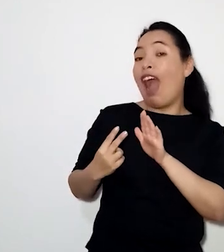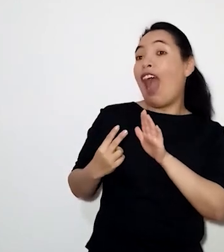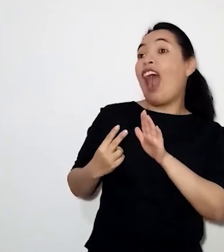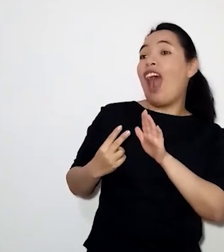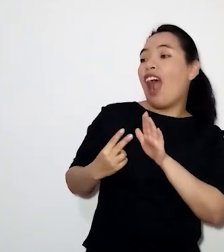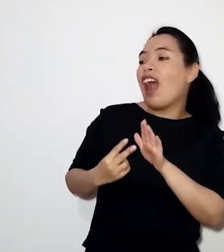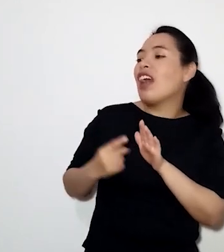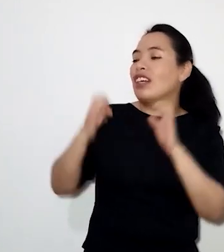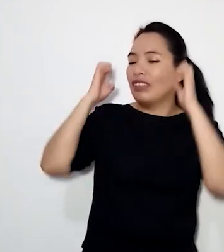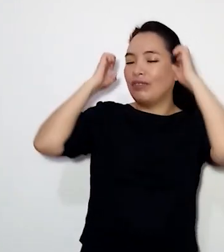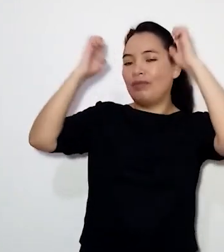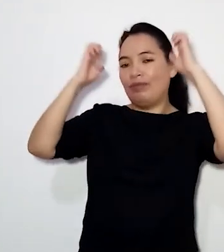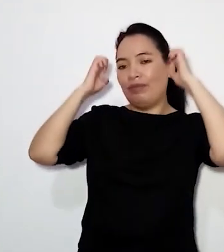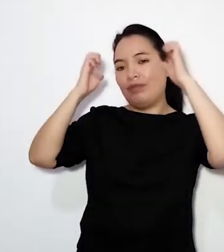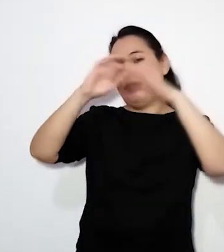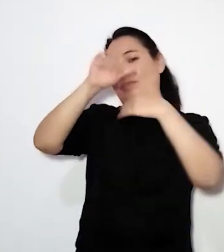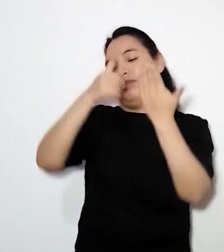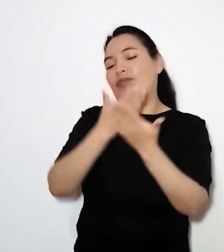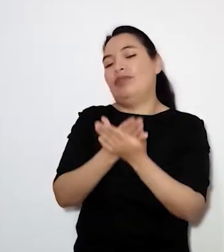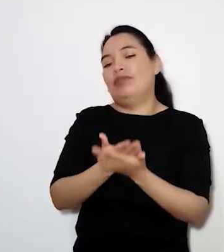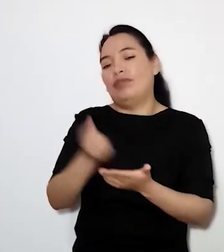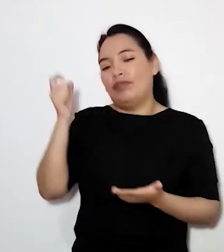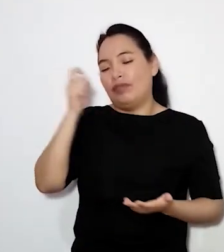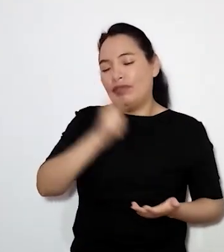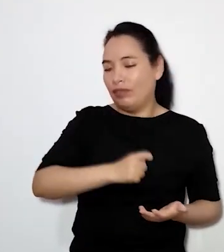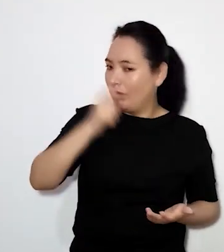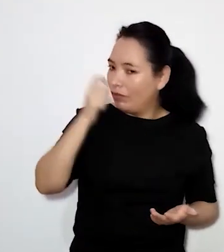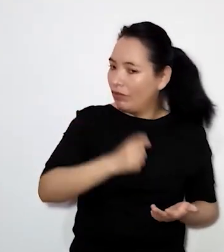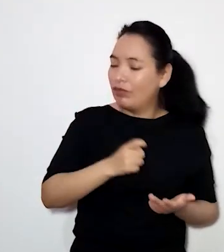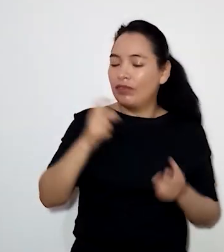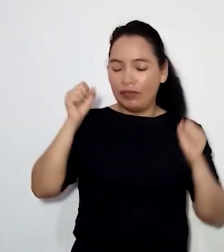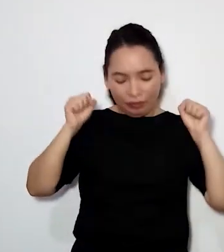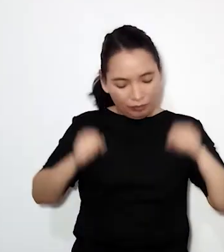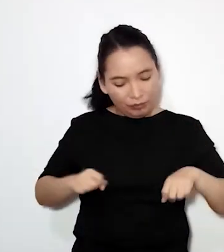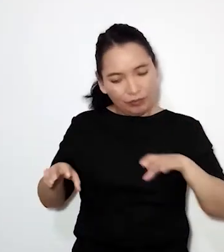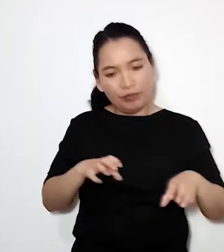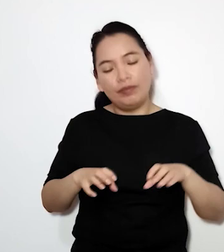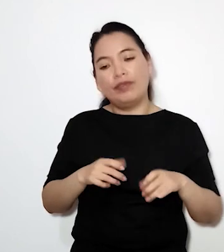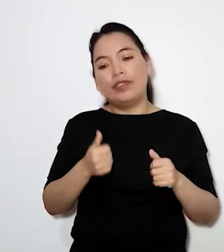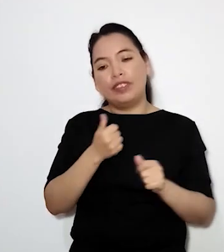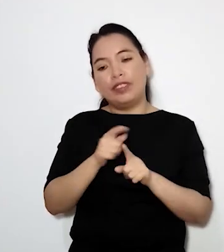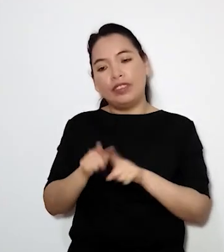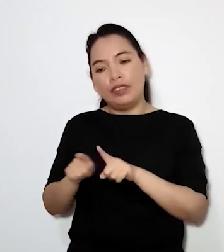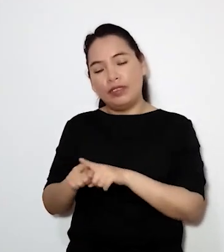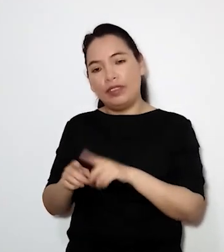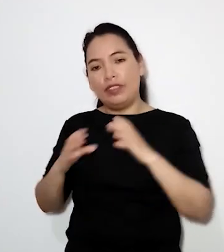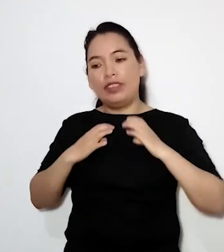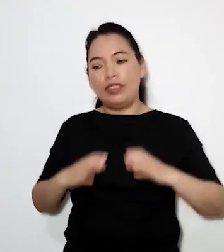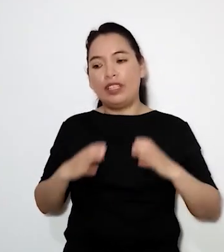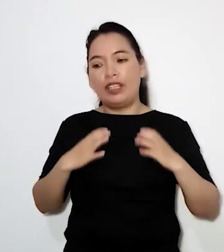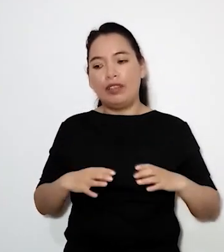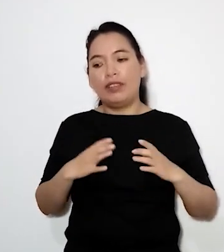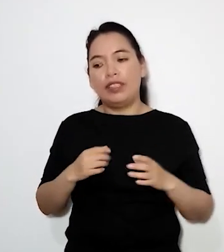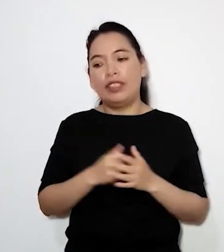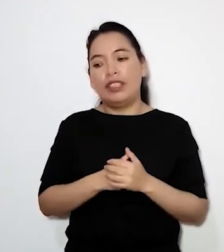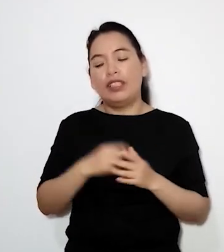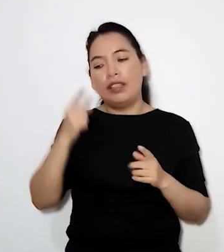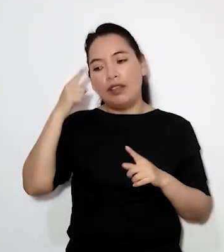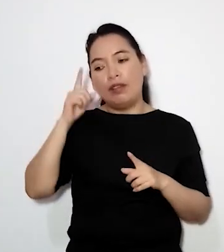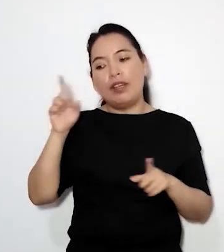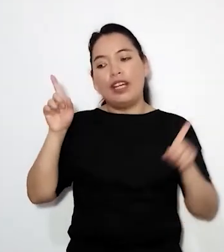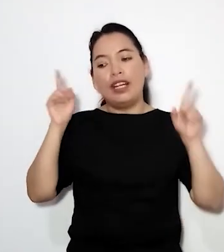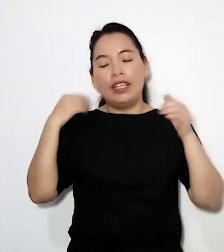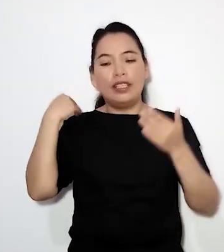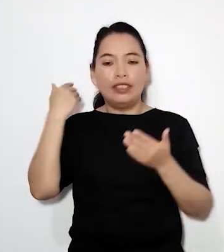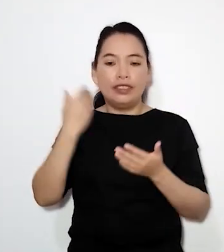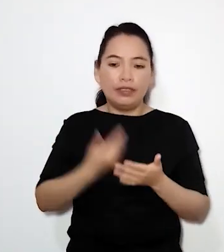es necesaria, es posible, y de la capacidad de todas las personas para llegar a tomar puestos como